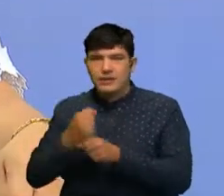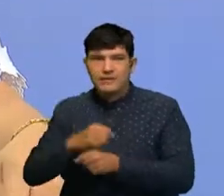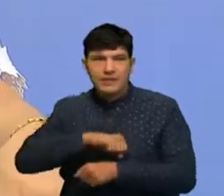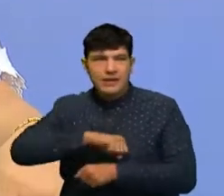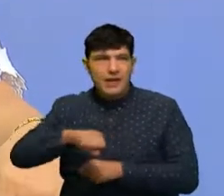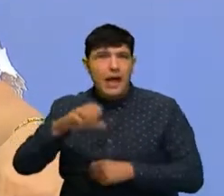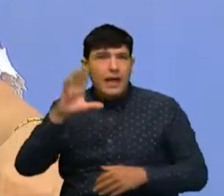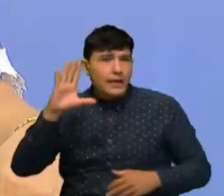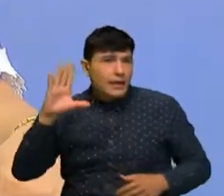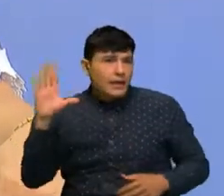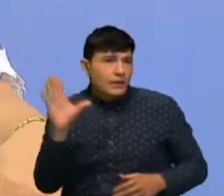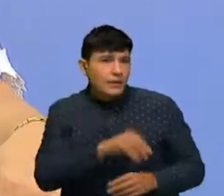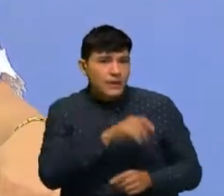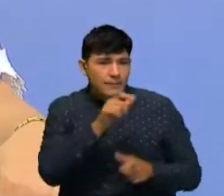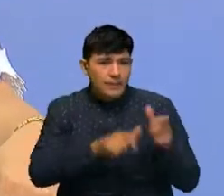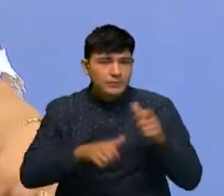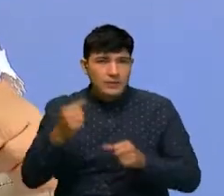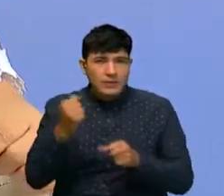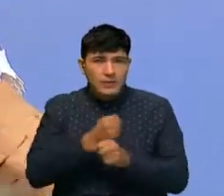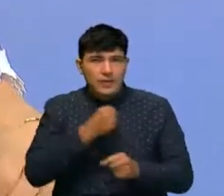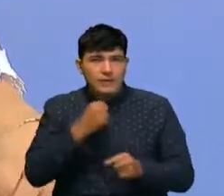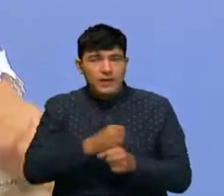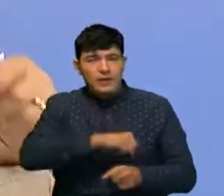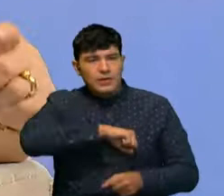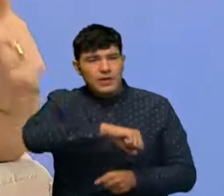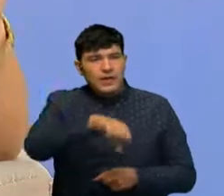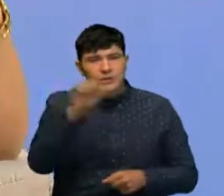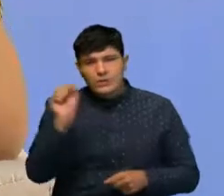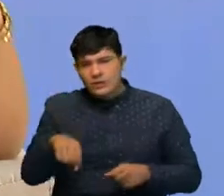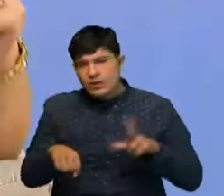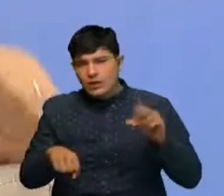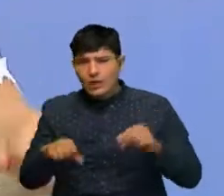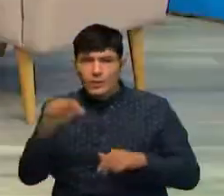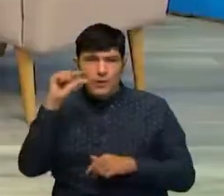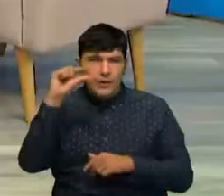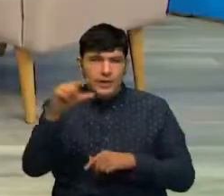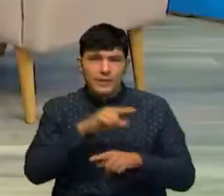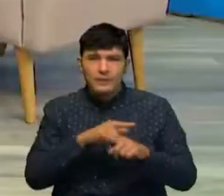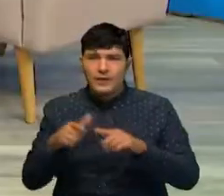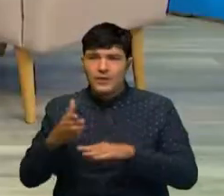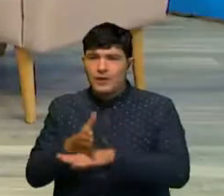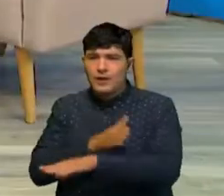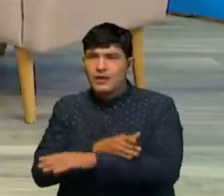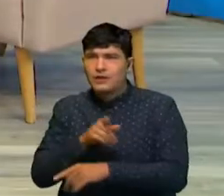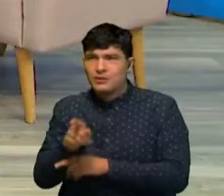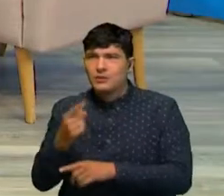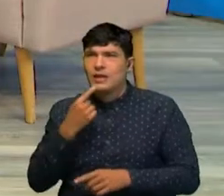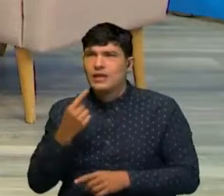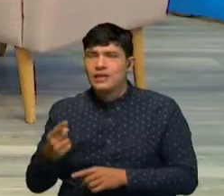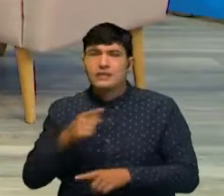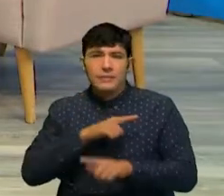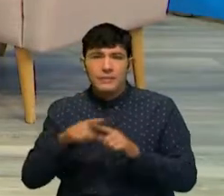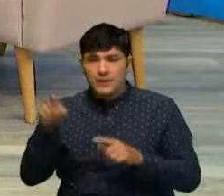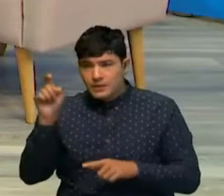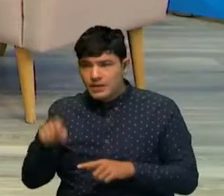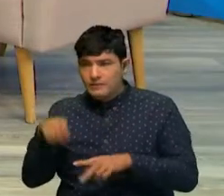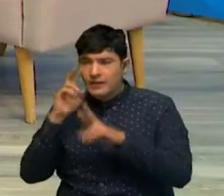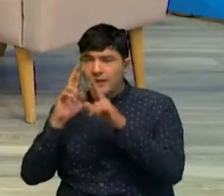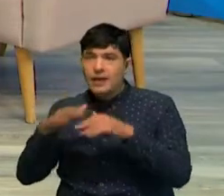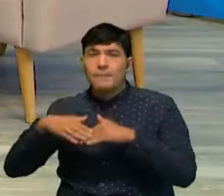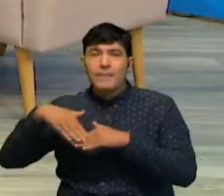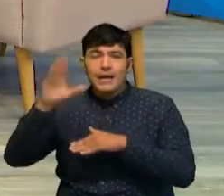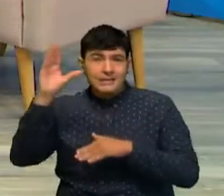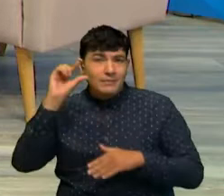y que todo trabajador tiene derecho, así sea poquito, como decía nuestro primer televidente, a que se le reconozca. Más que sea poquito,